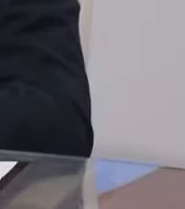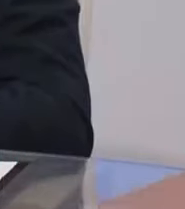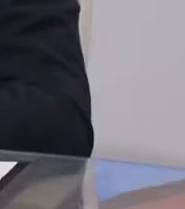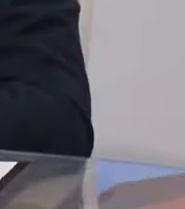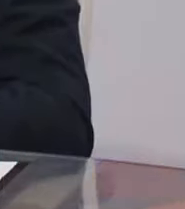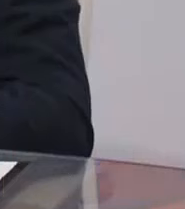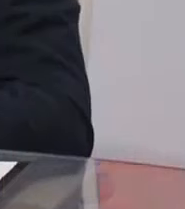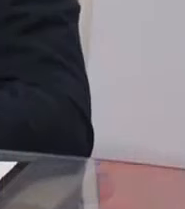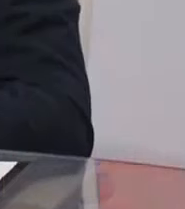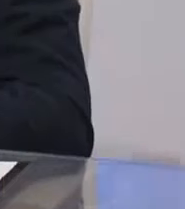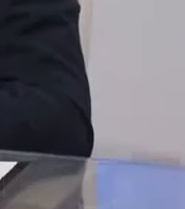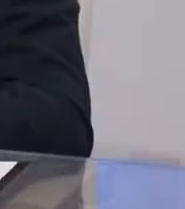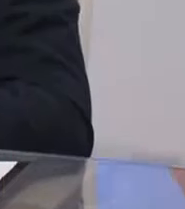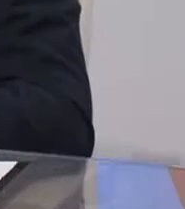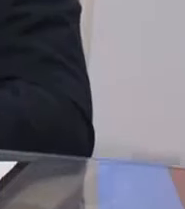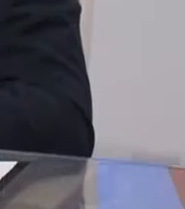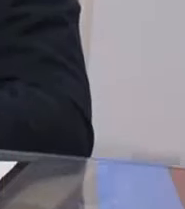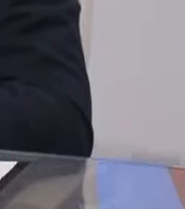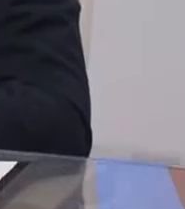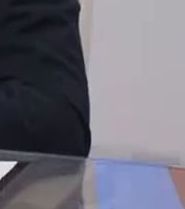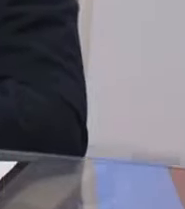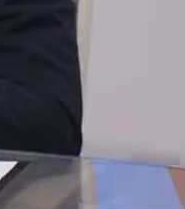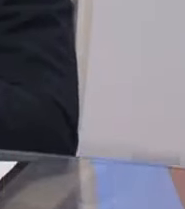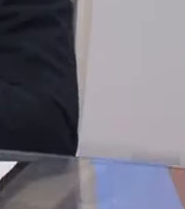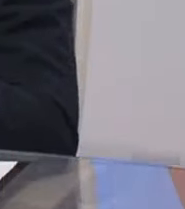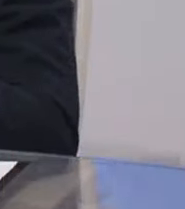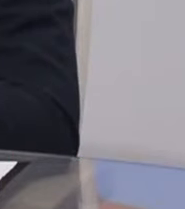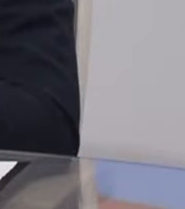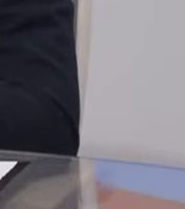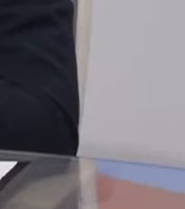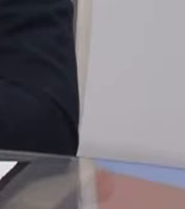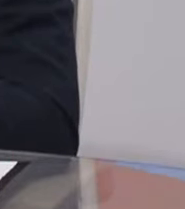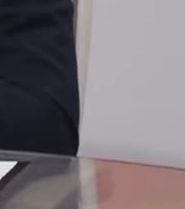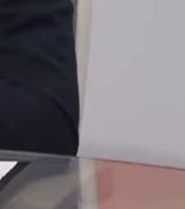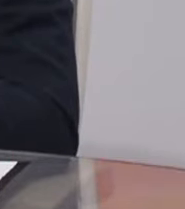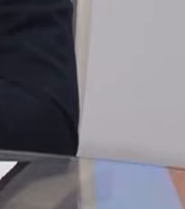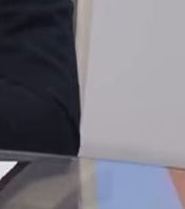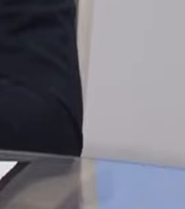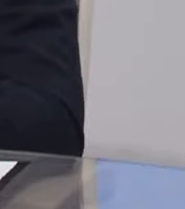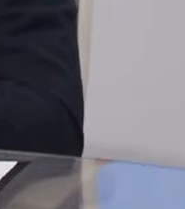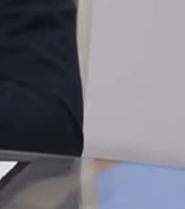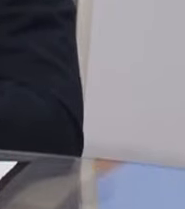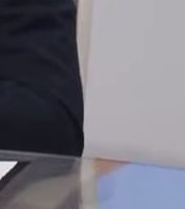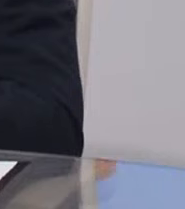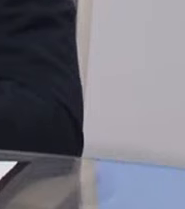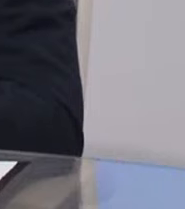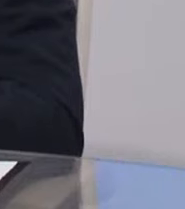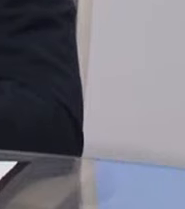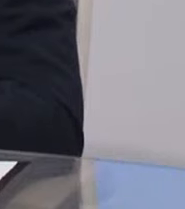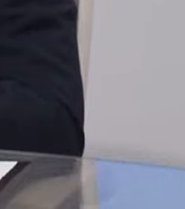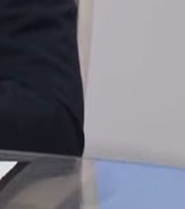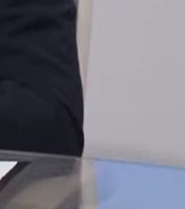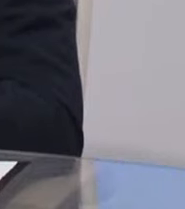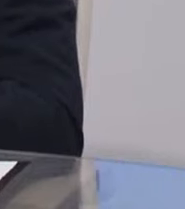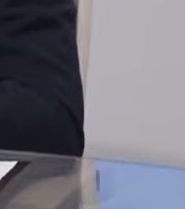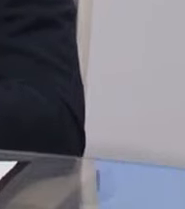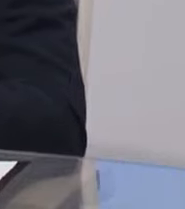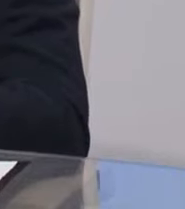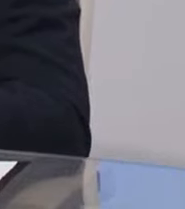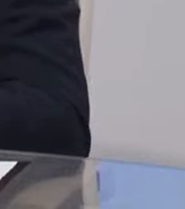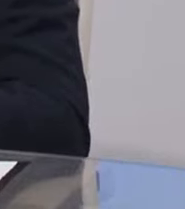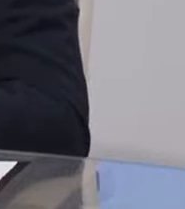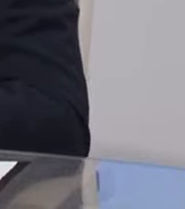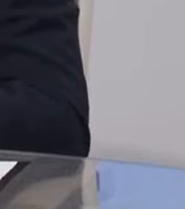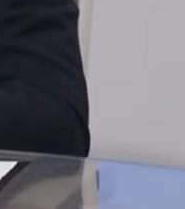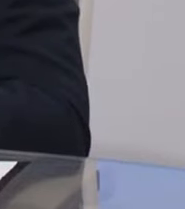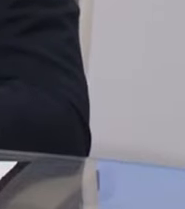del consumo de los combustibles está orientado hacia el sector privado y Tenemos también que poner recursos en el